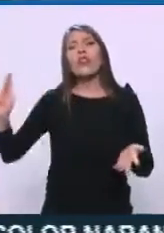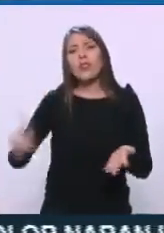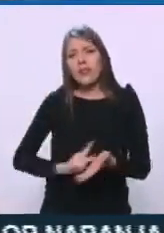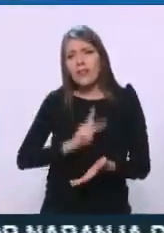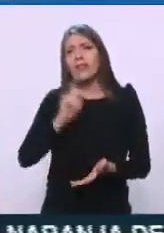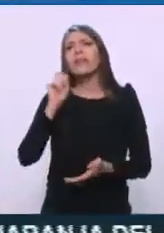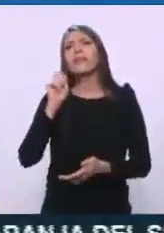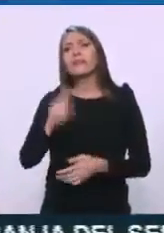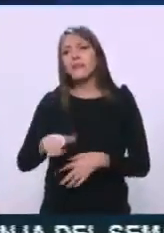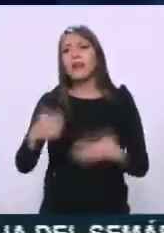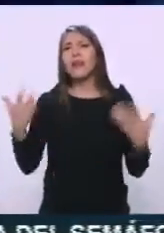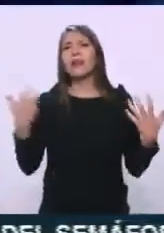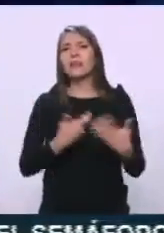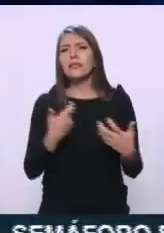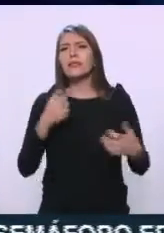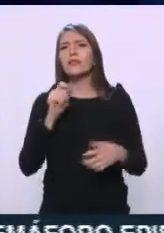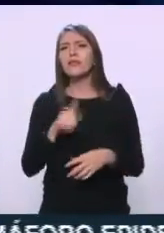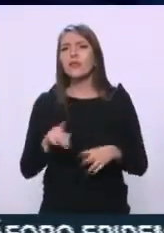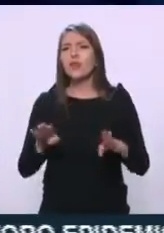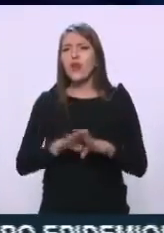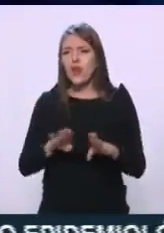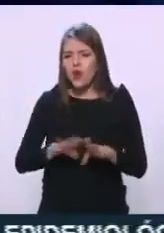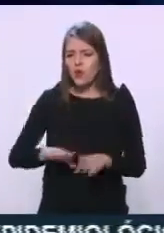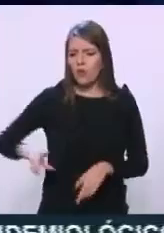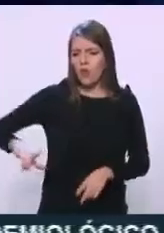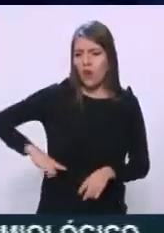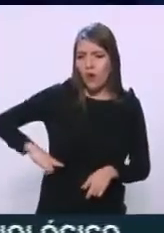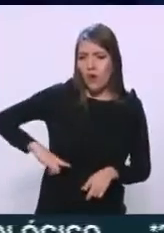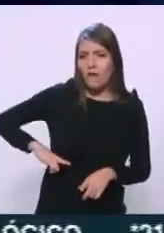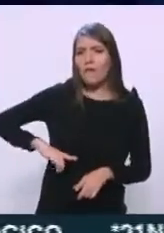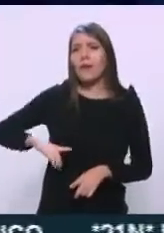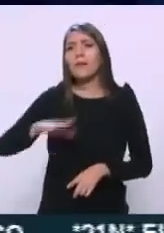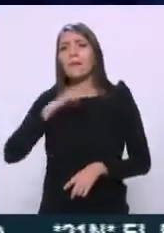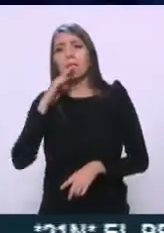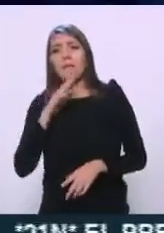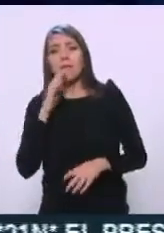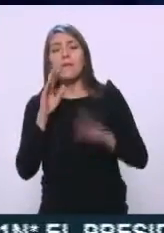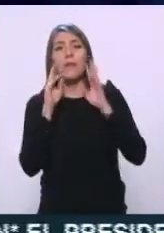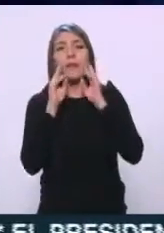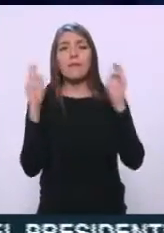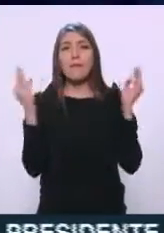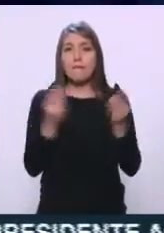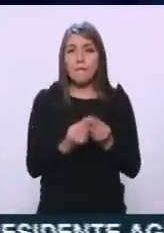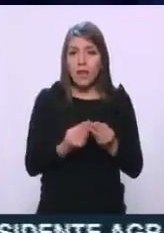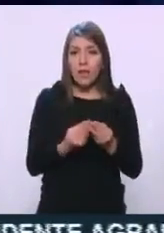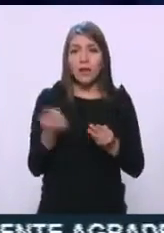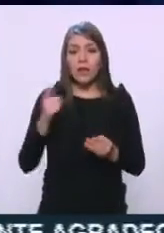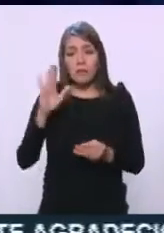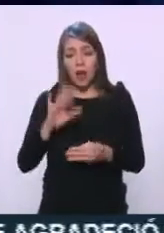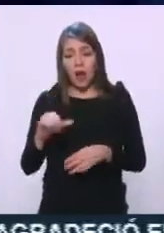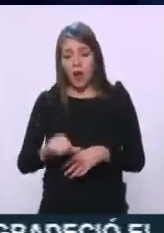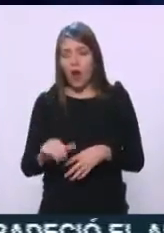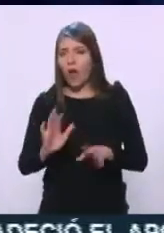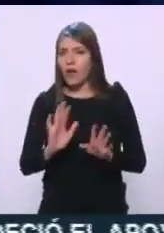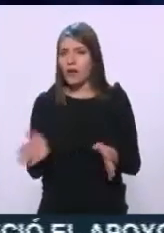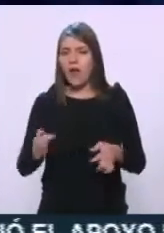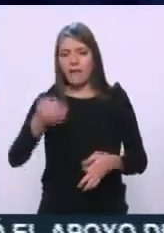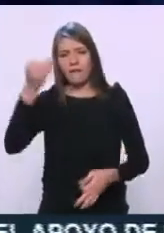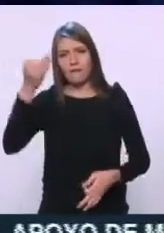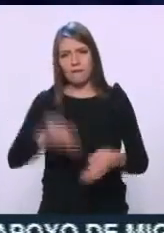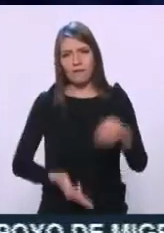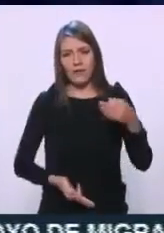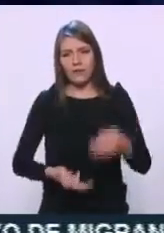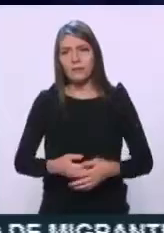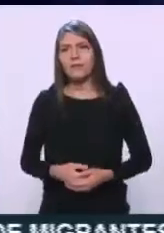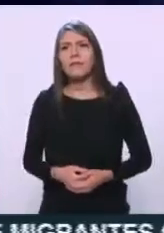construcción de este Estado mafioso, que hoy parece llegar a su fin. Yo quiero mencionar algo, sí, Juan, si